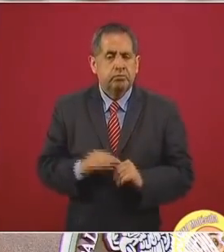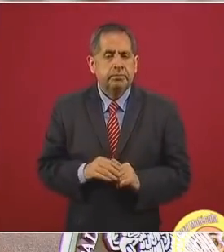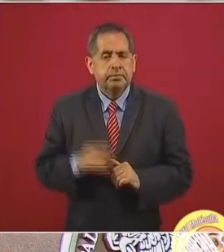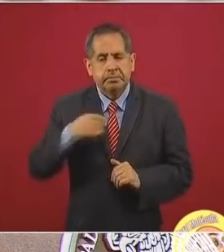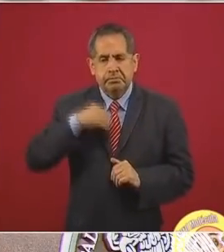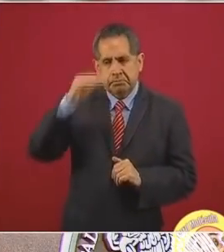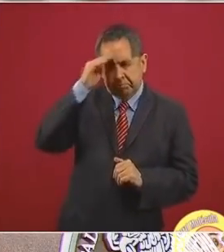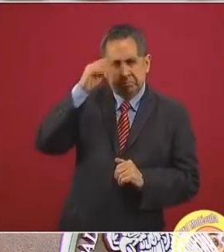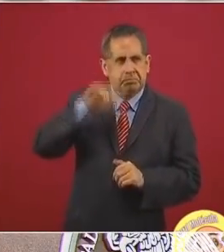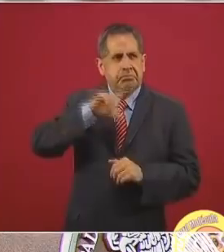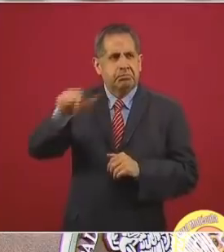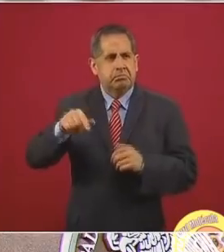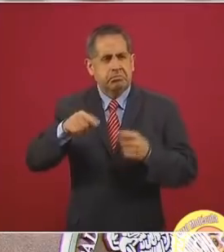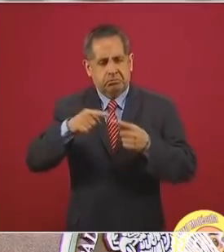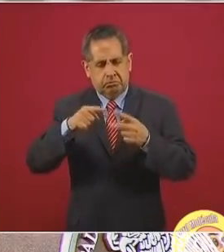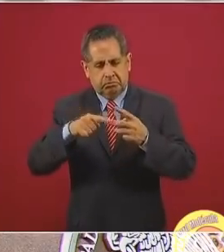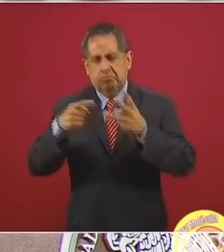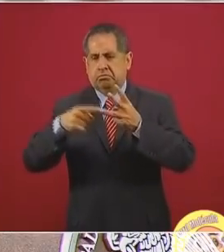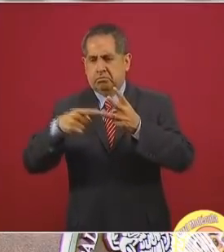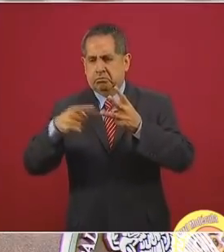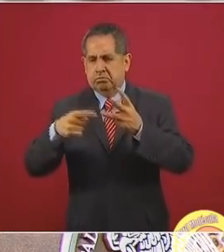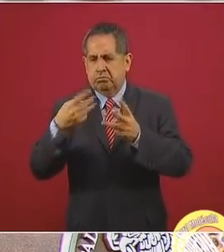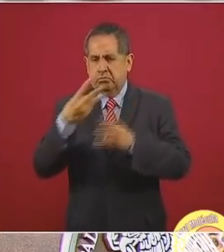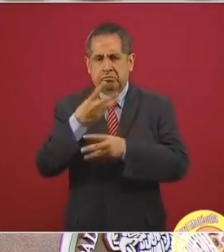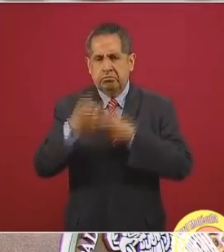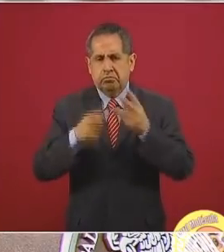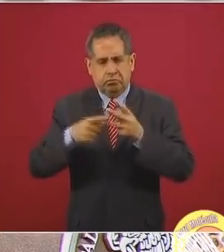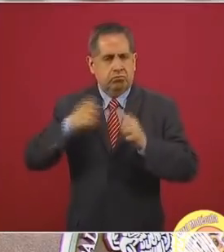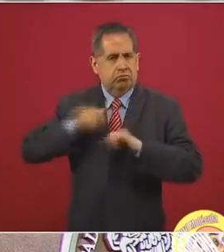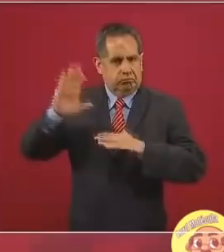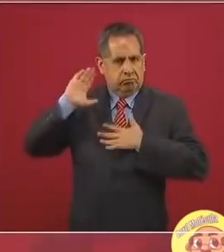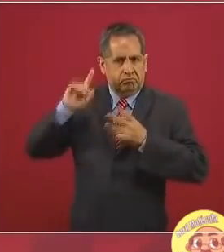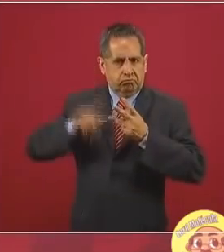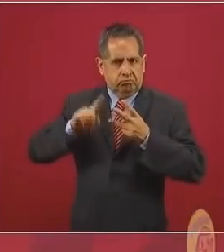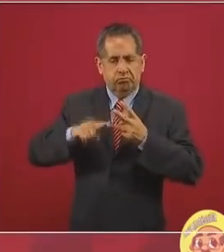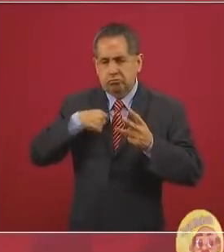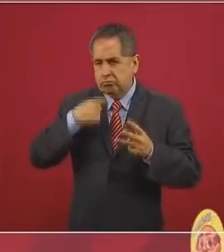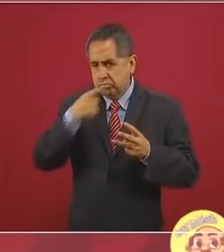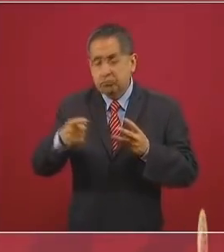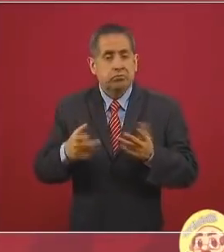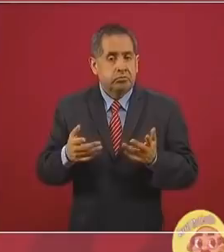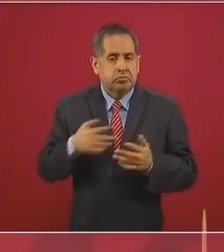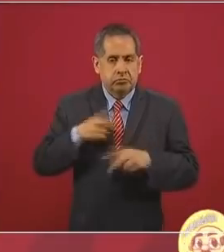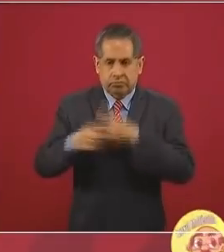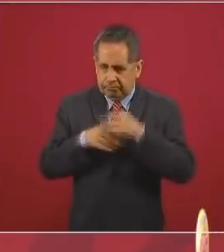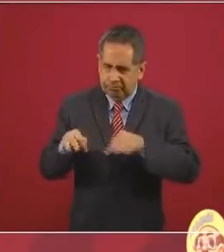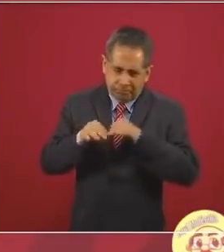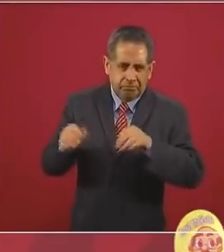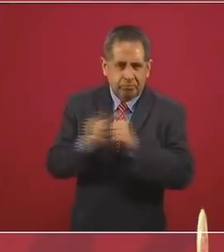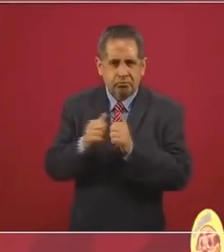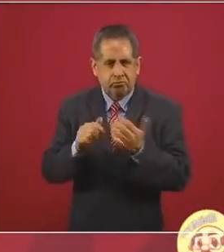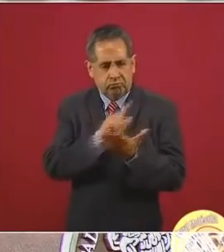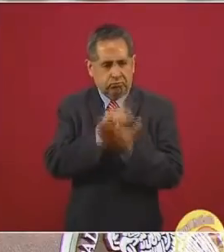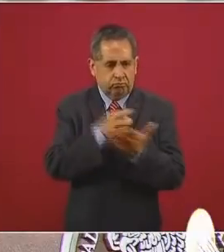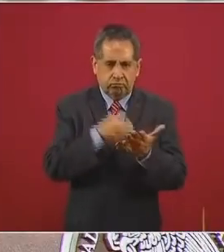lo haríamos hasta el tercer año, que es mi compromiso. Yo dije, vamos a trabajar con el